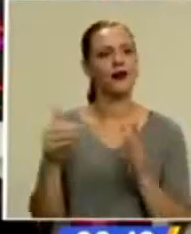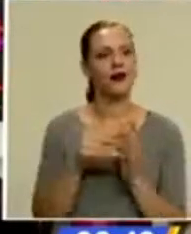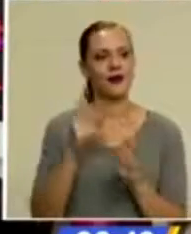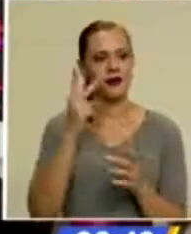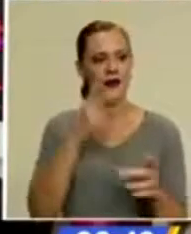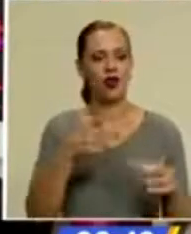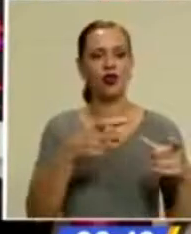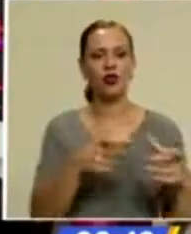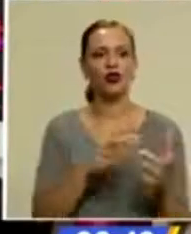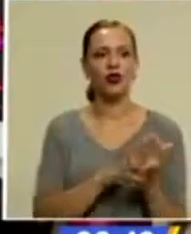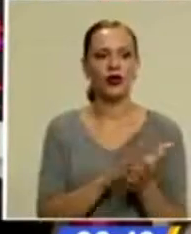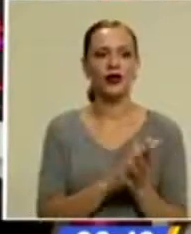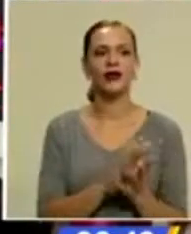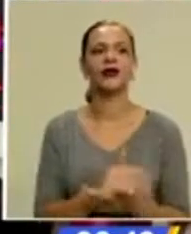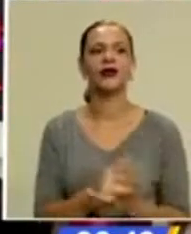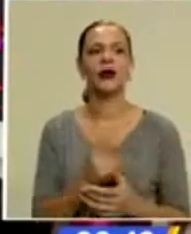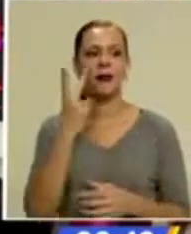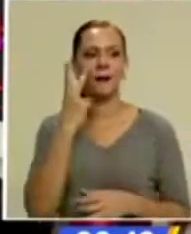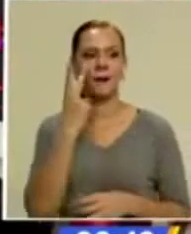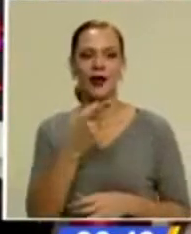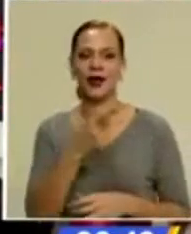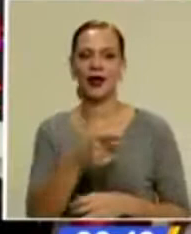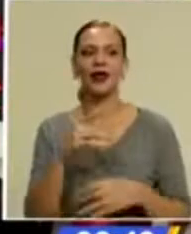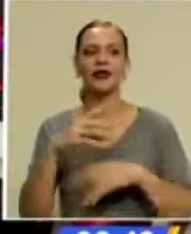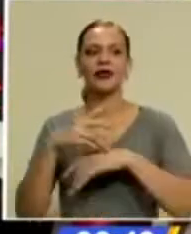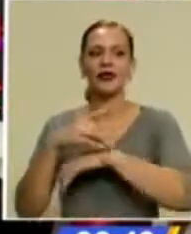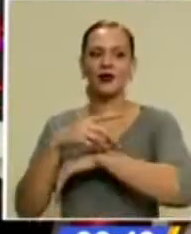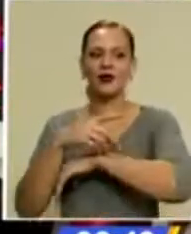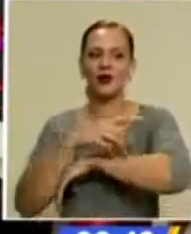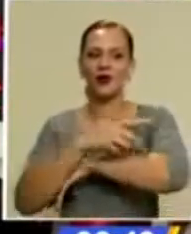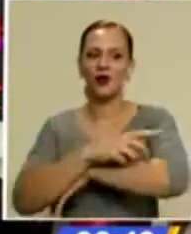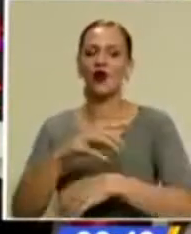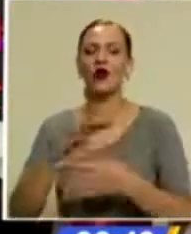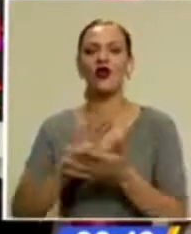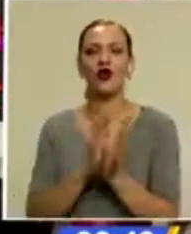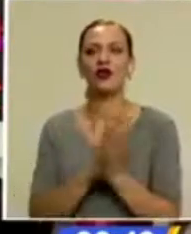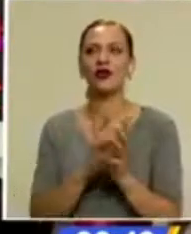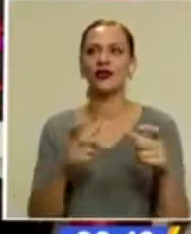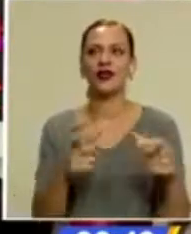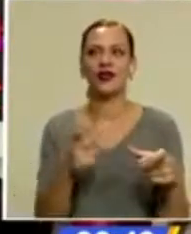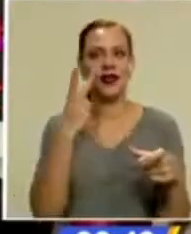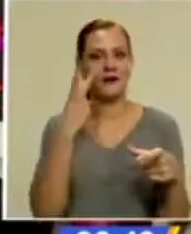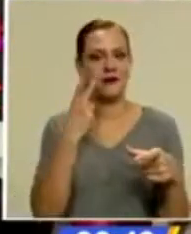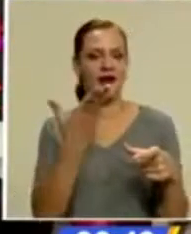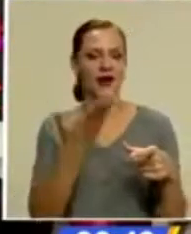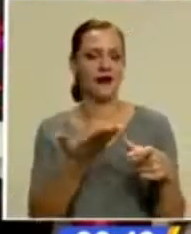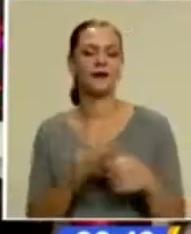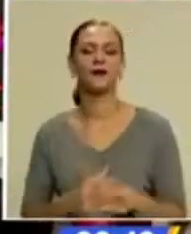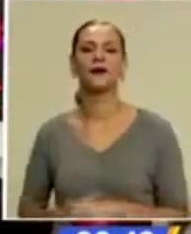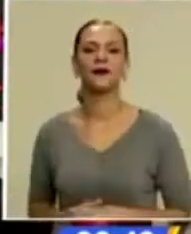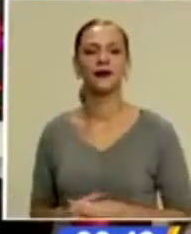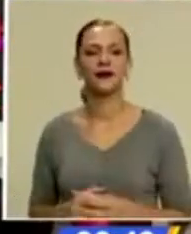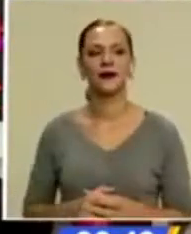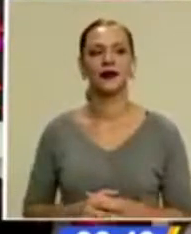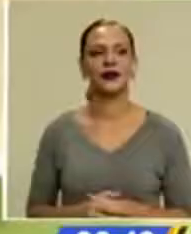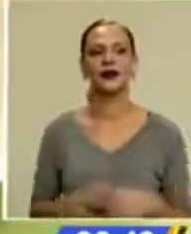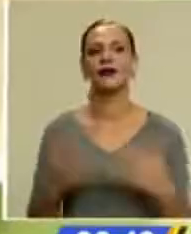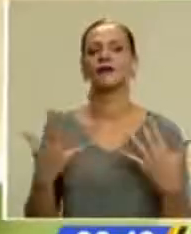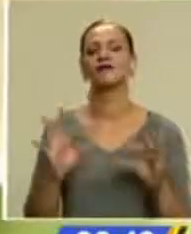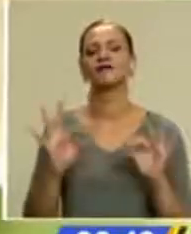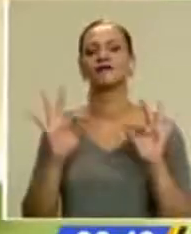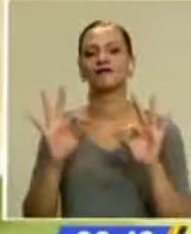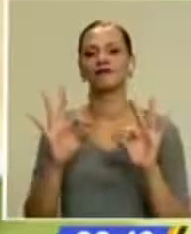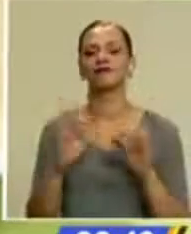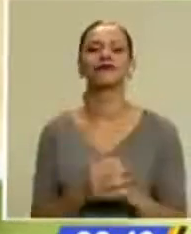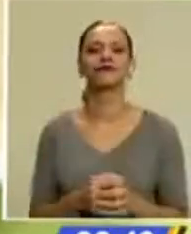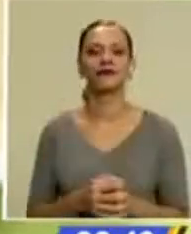están nuestras tortillas, aquí está nuestro dinosaurio de tortilla, que vean cómo quedó. Extraordinario,